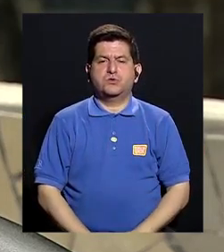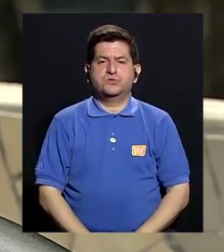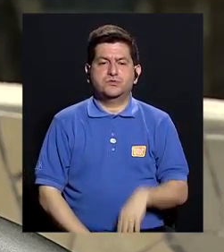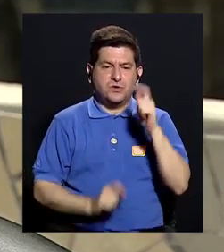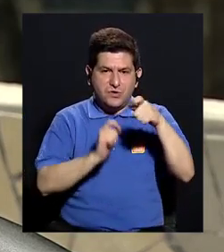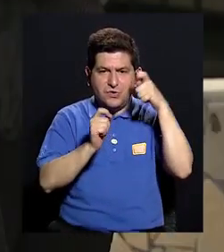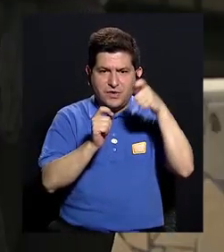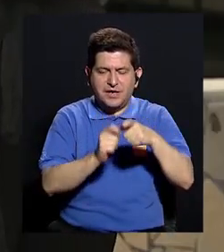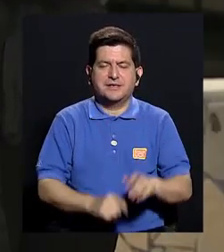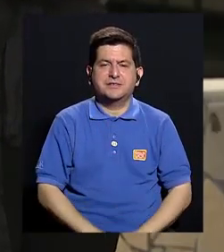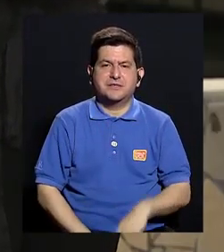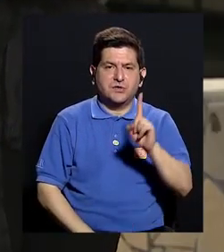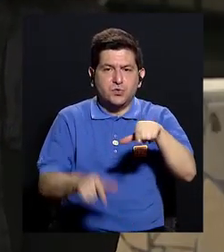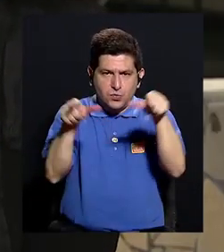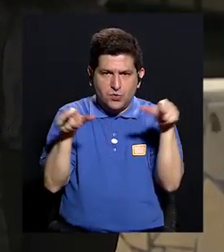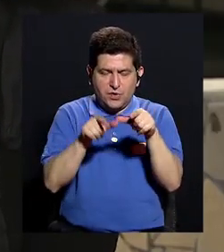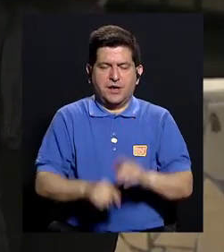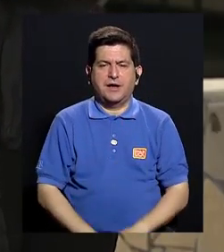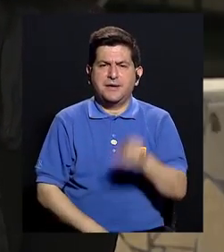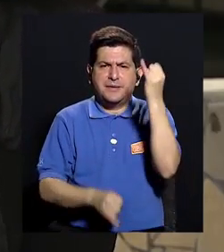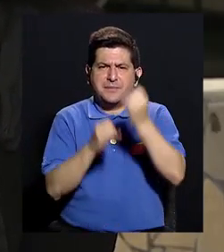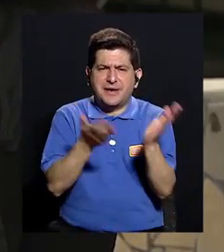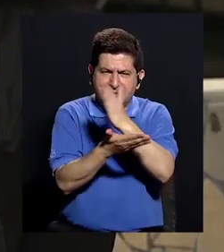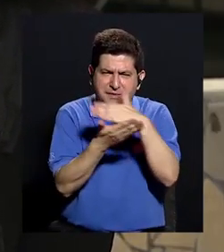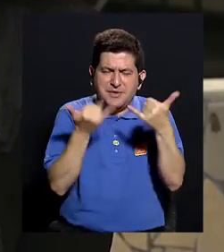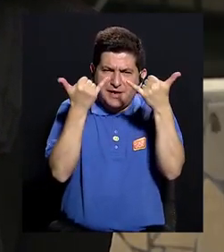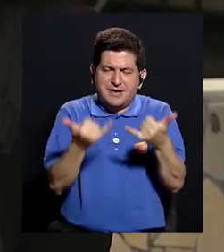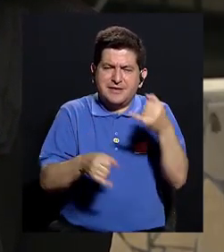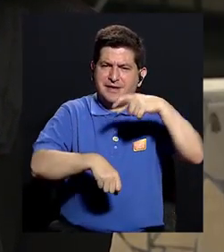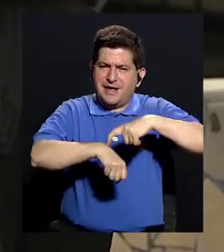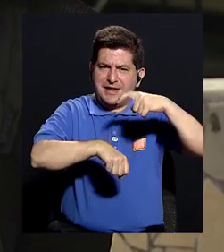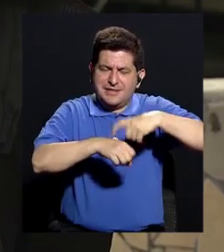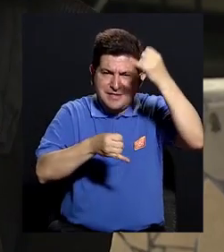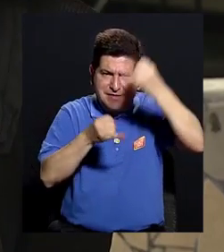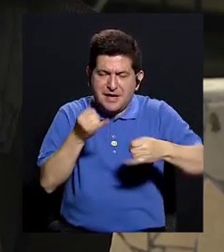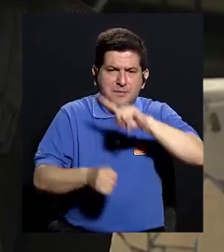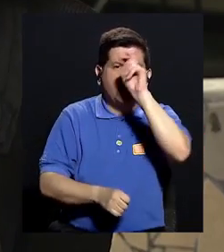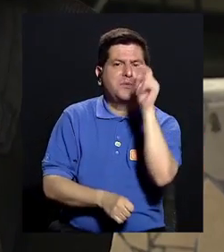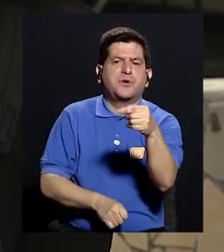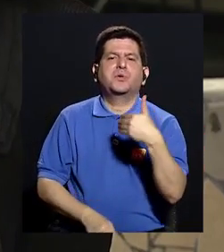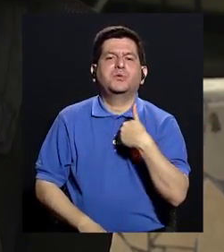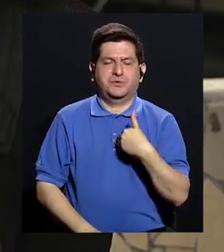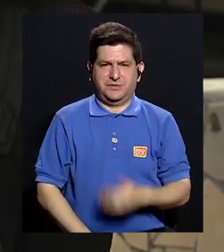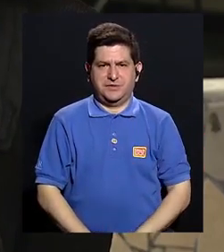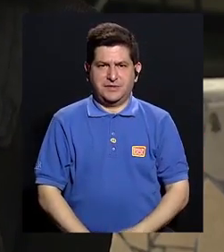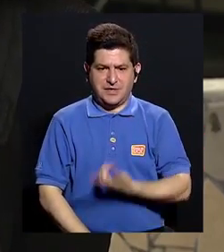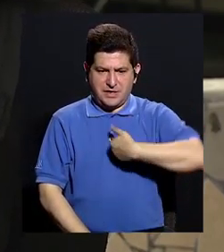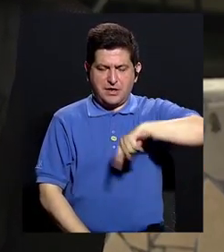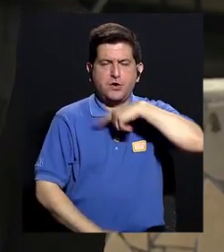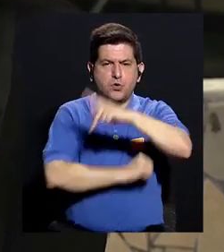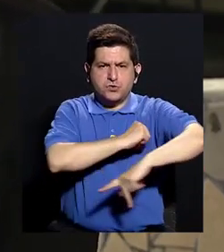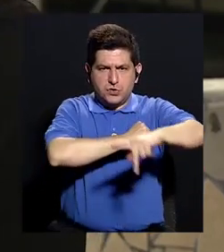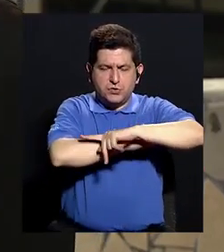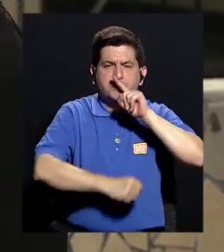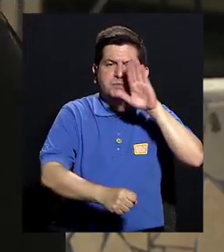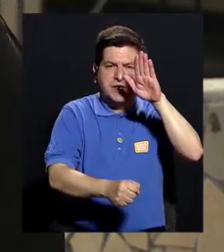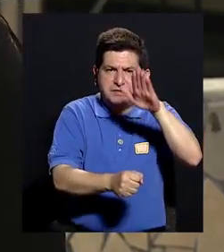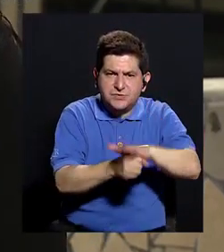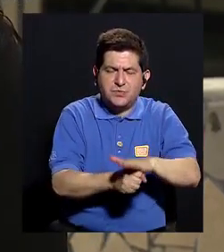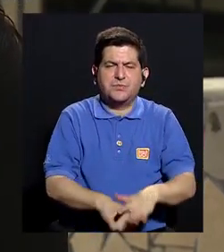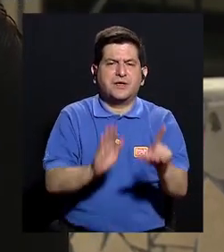solamente el establecimiento. Justamente esa era, y para cerrar este bloque que ya se nos está agotando el tiempo, esa era una de mis preguntas, ¿cómo estamos como